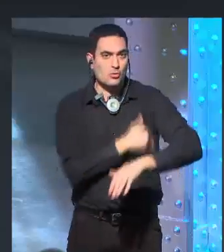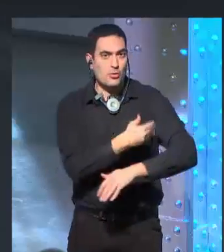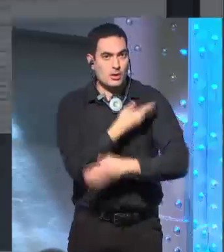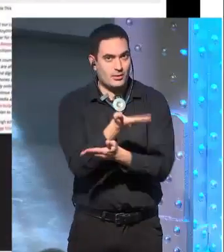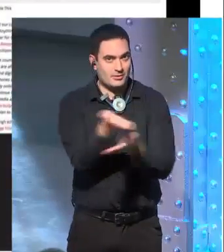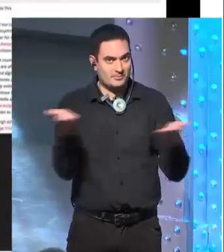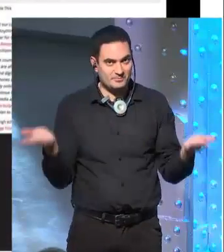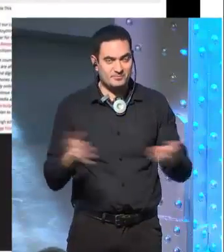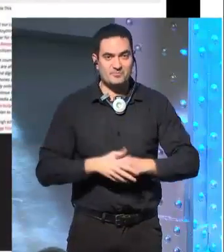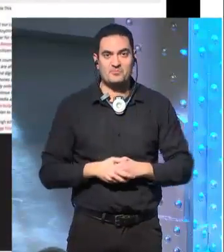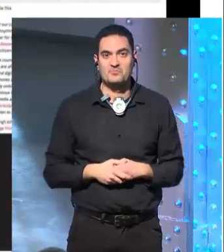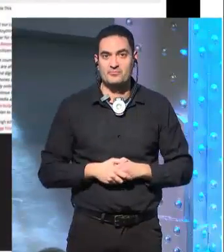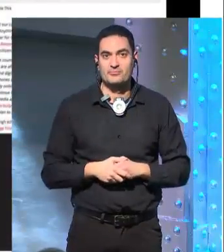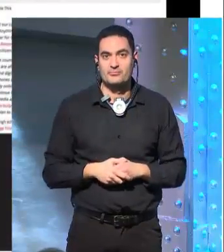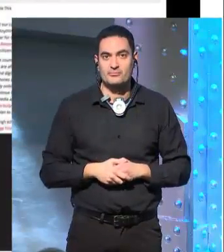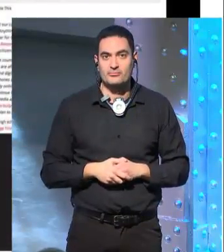estudiantes.